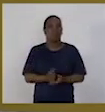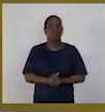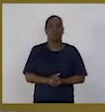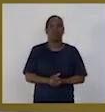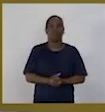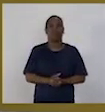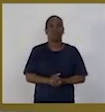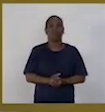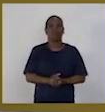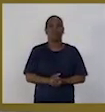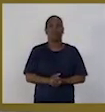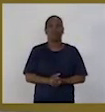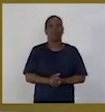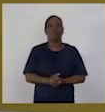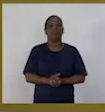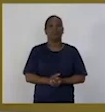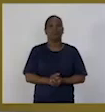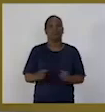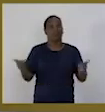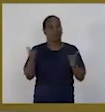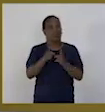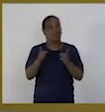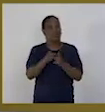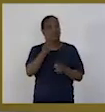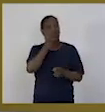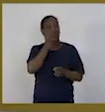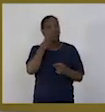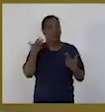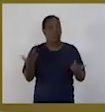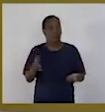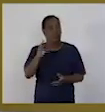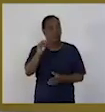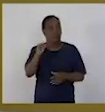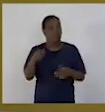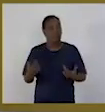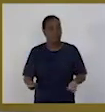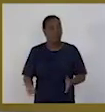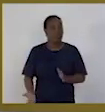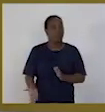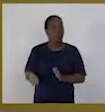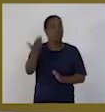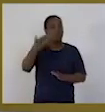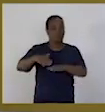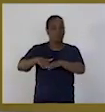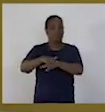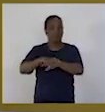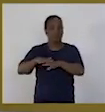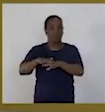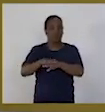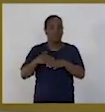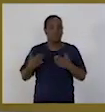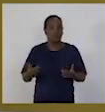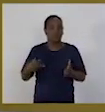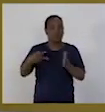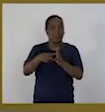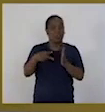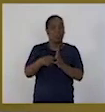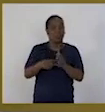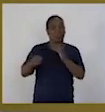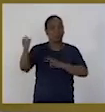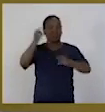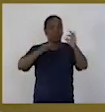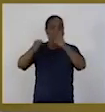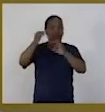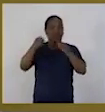de forma de resumen, podemos llevar que al aumentar la superficie de contacto entre las partículas